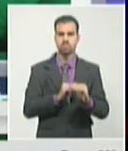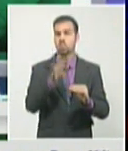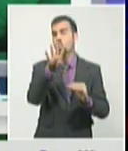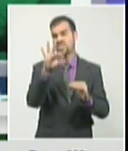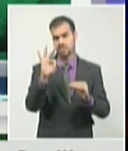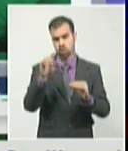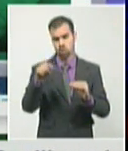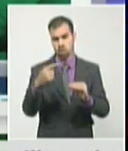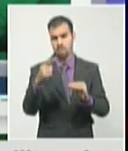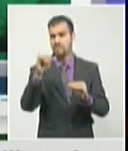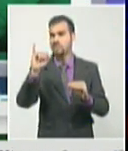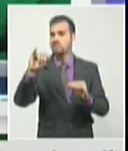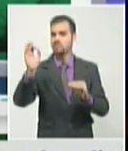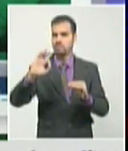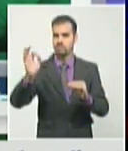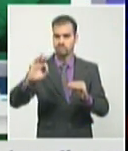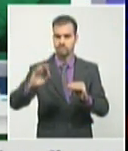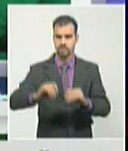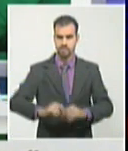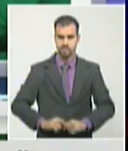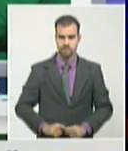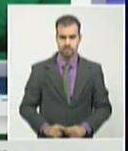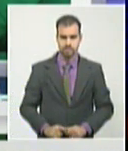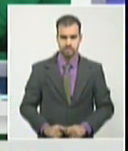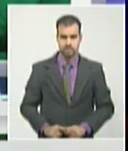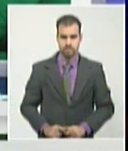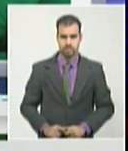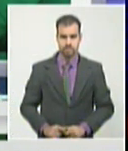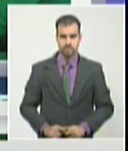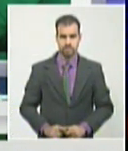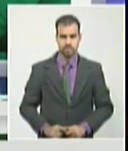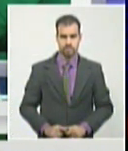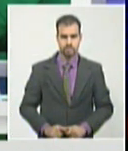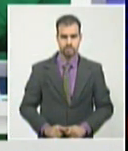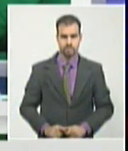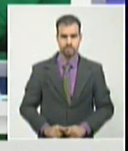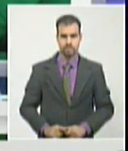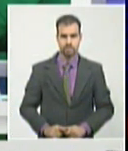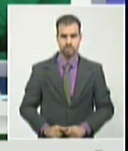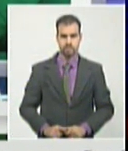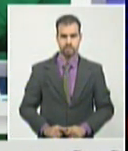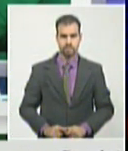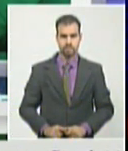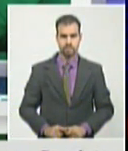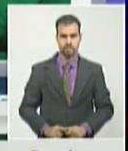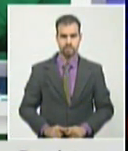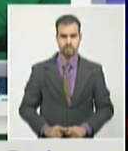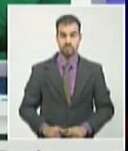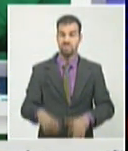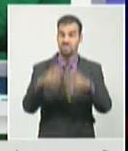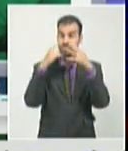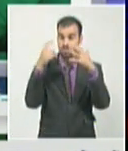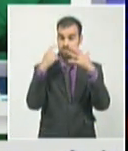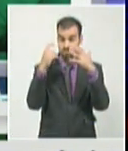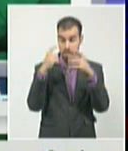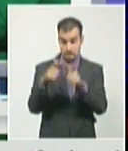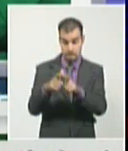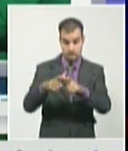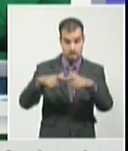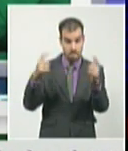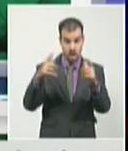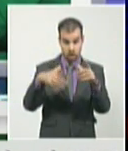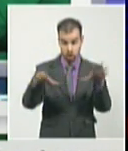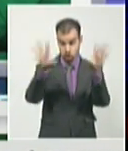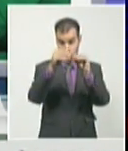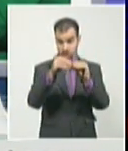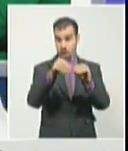48,6 por ciento importante de 63 2 por ciento de todos los diagnosticados a